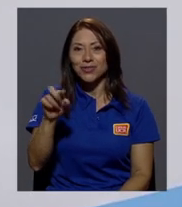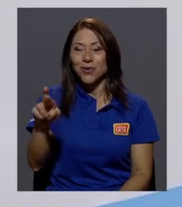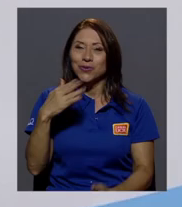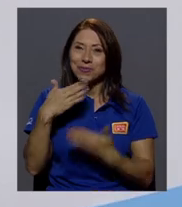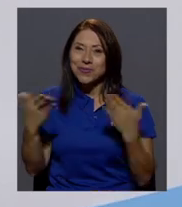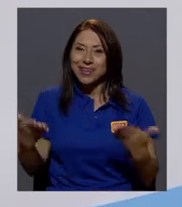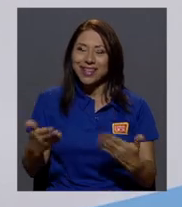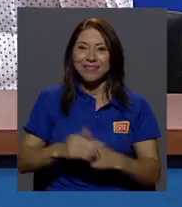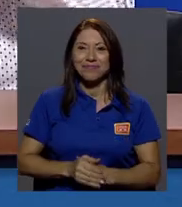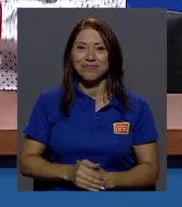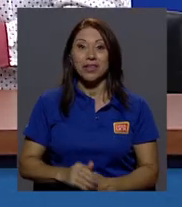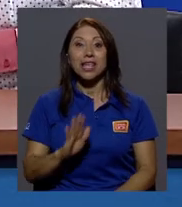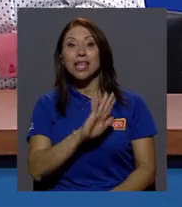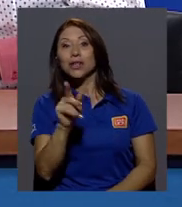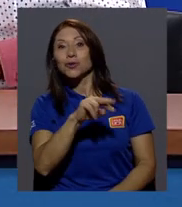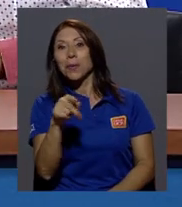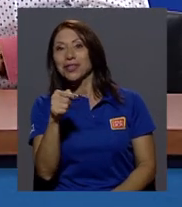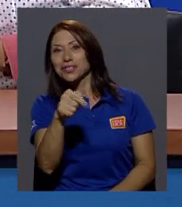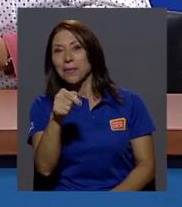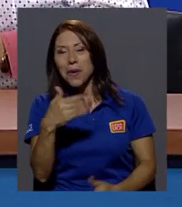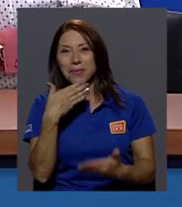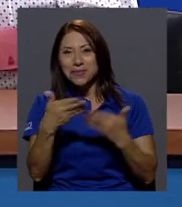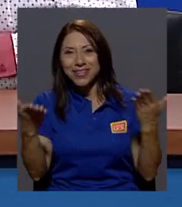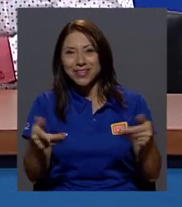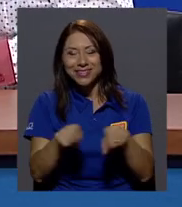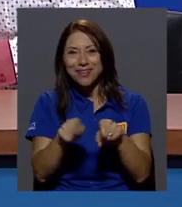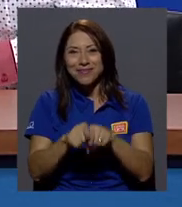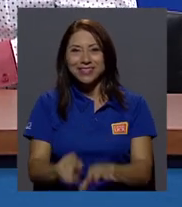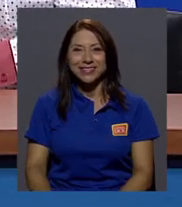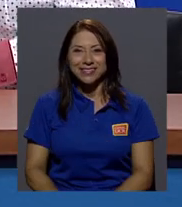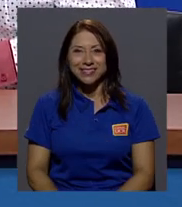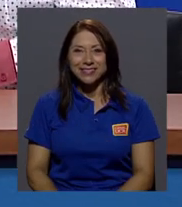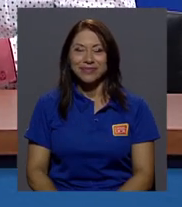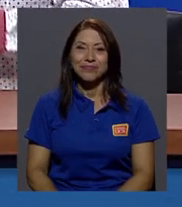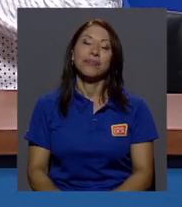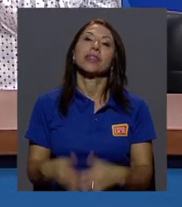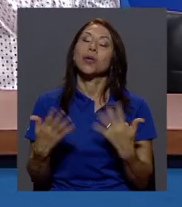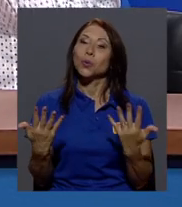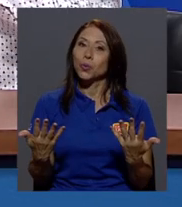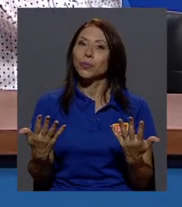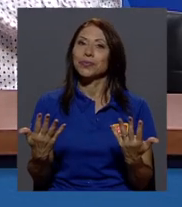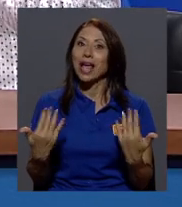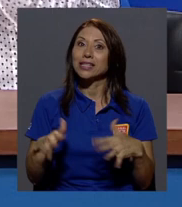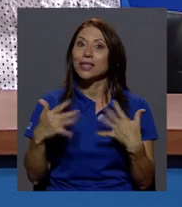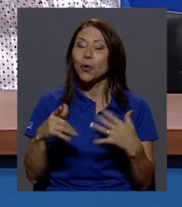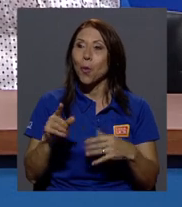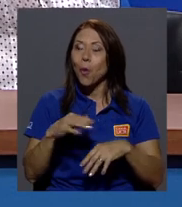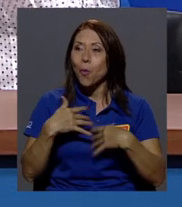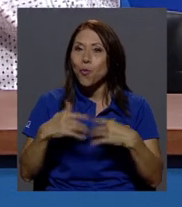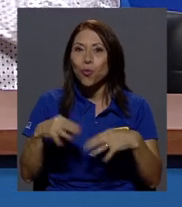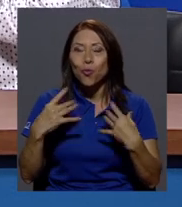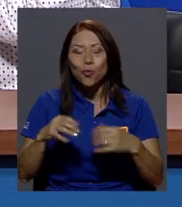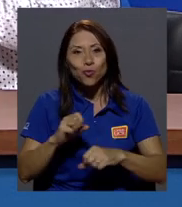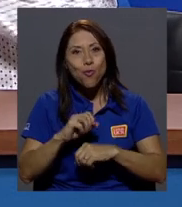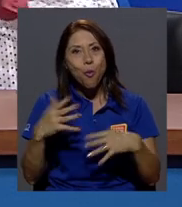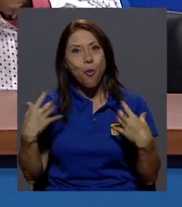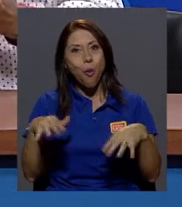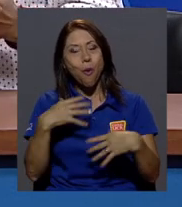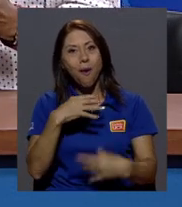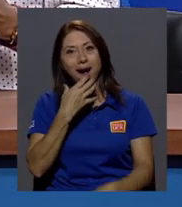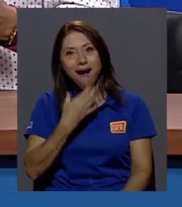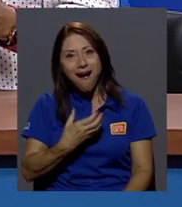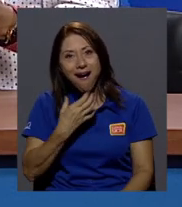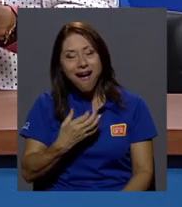muchas gracias y a tus compañeros que están por aquí también bienvenidos a desde la uv nicole ha sido todo un boom verdad que ustedes